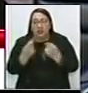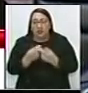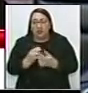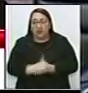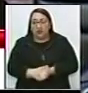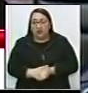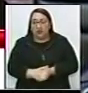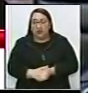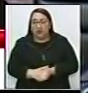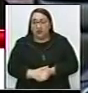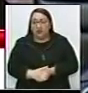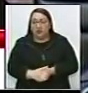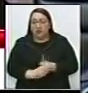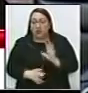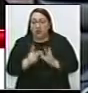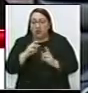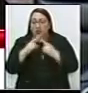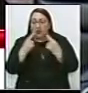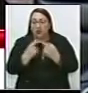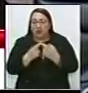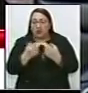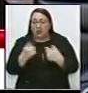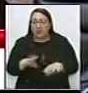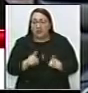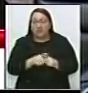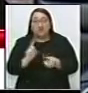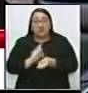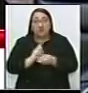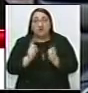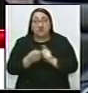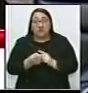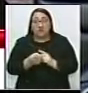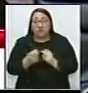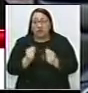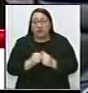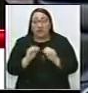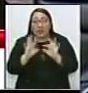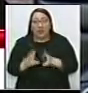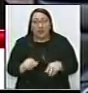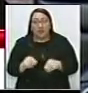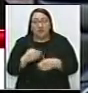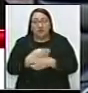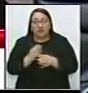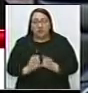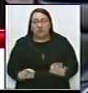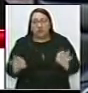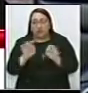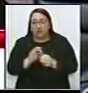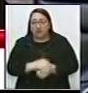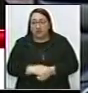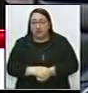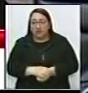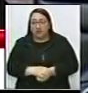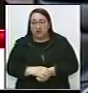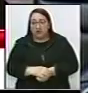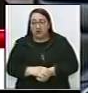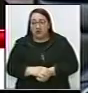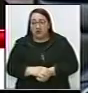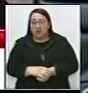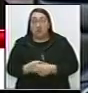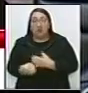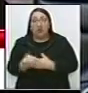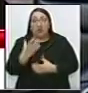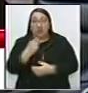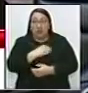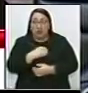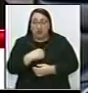12 sesiones. Y se ha cambiado el texto de manera fundamental. De lo que mandó el